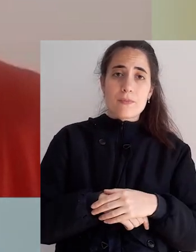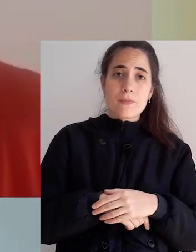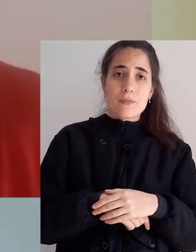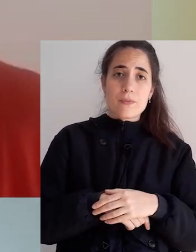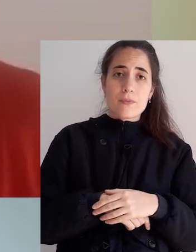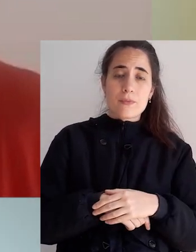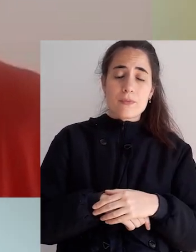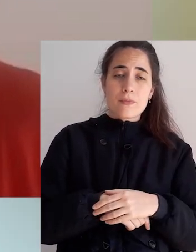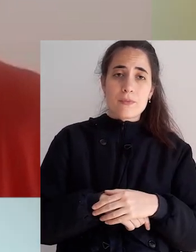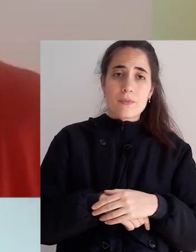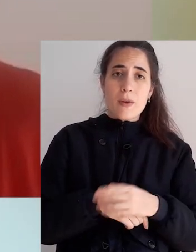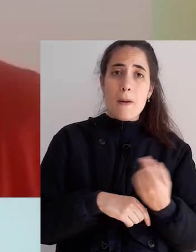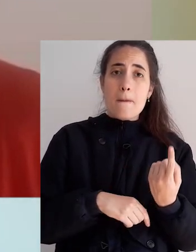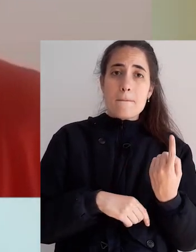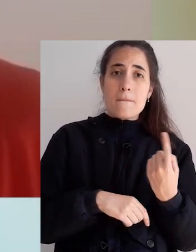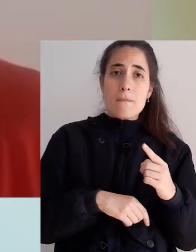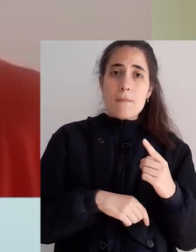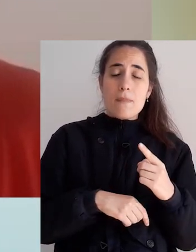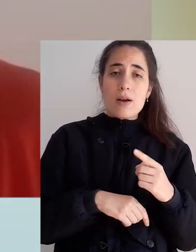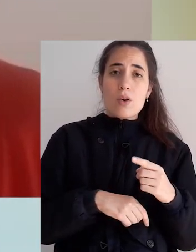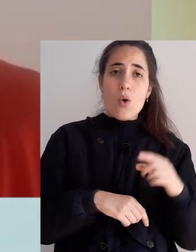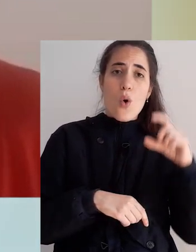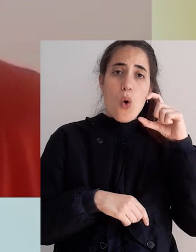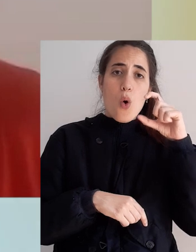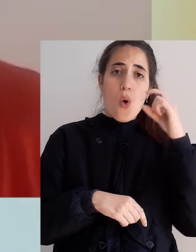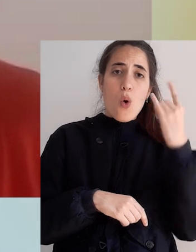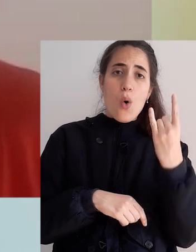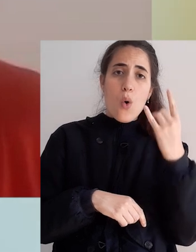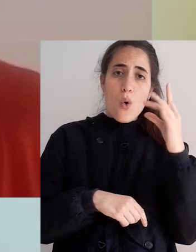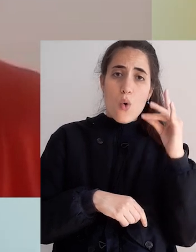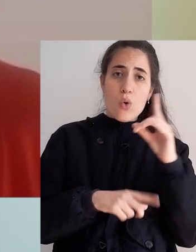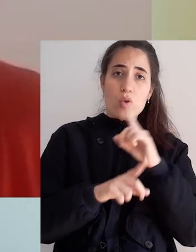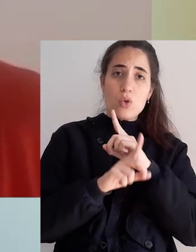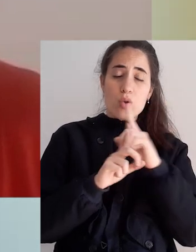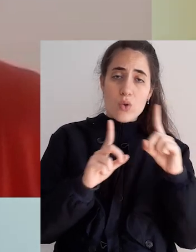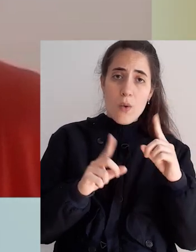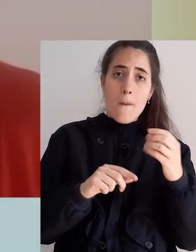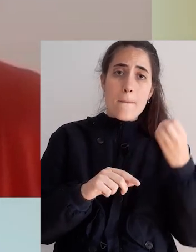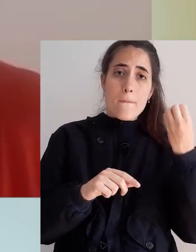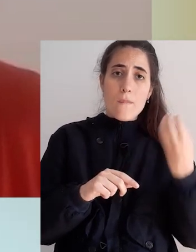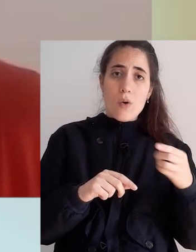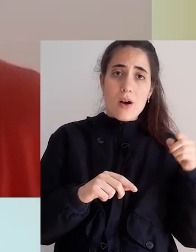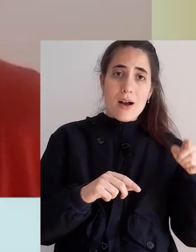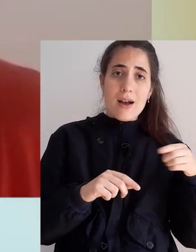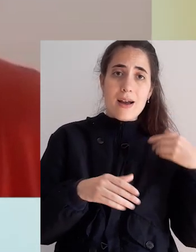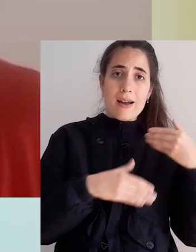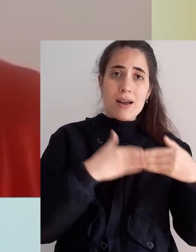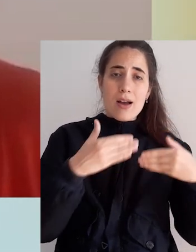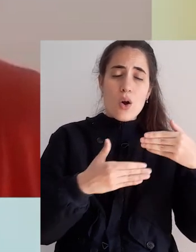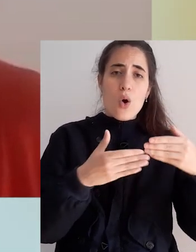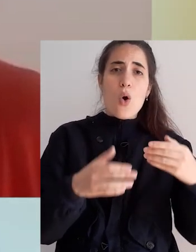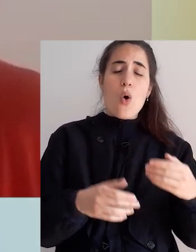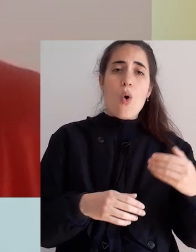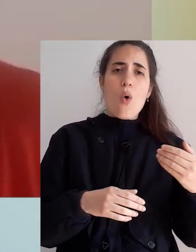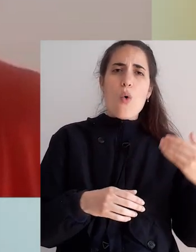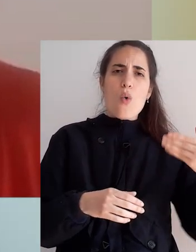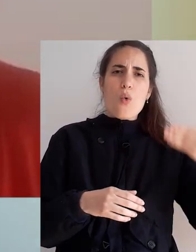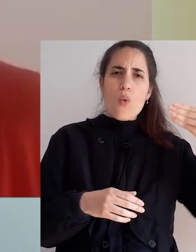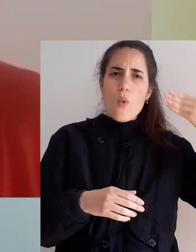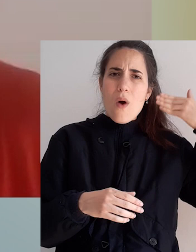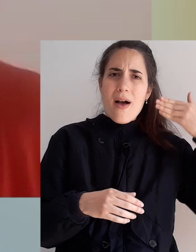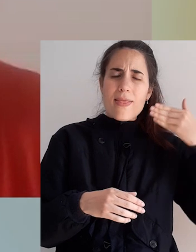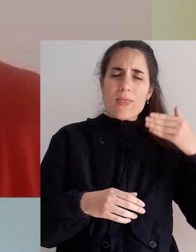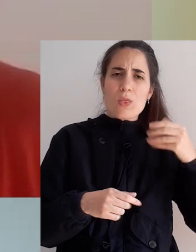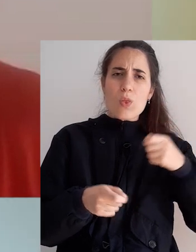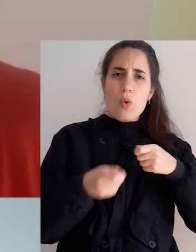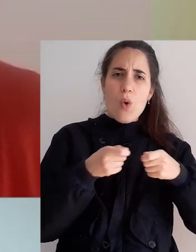seriedad de aquellos que como vos decís, también componen la Comisión Discapacidad y de todos los hombres de bien que están